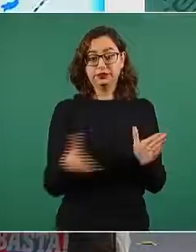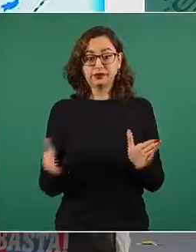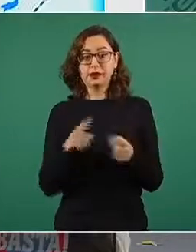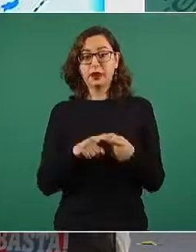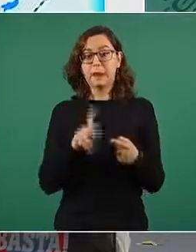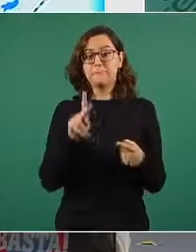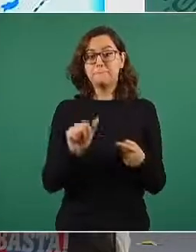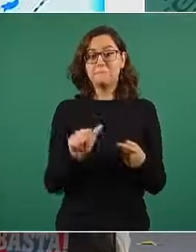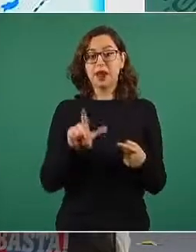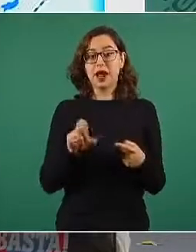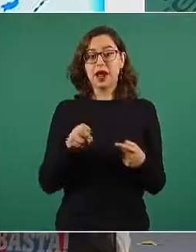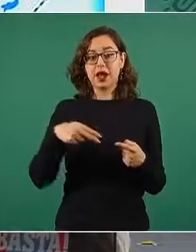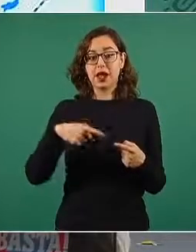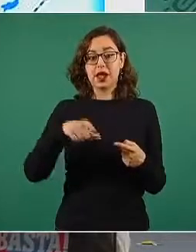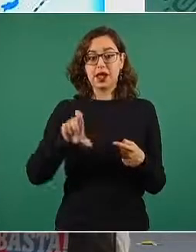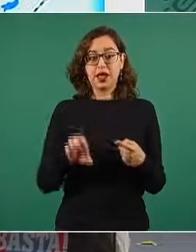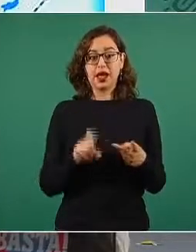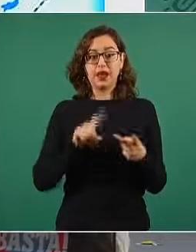Coatzacoalcos.